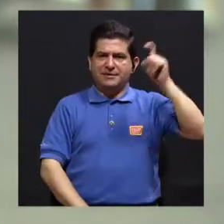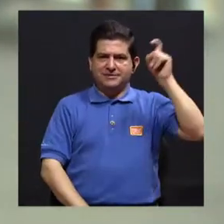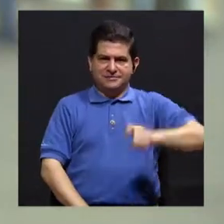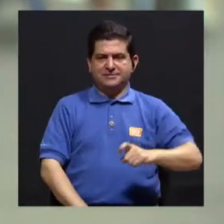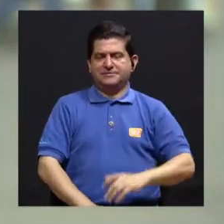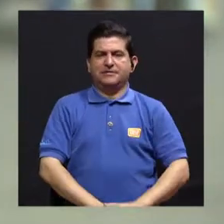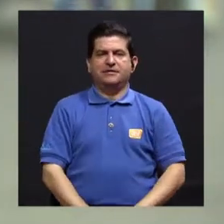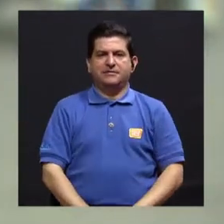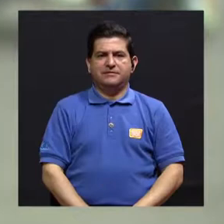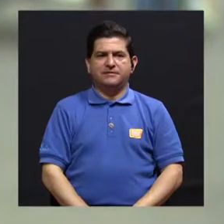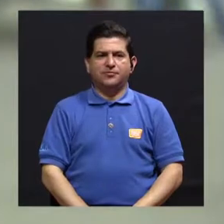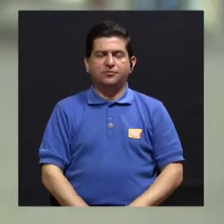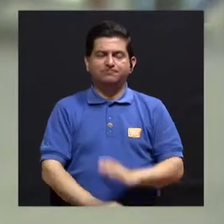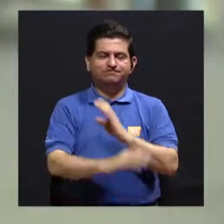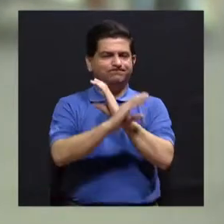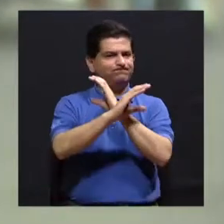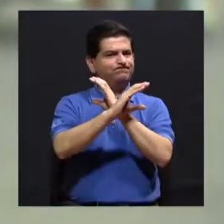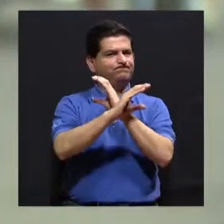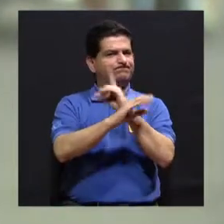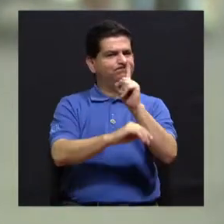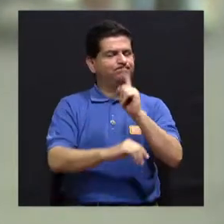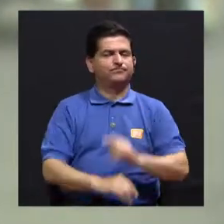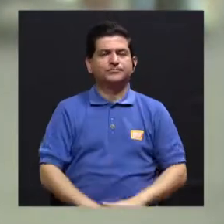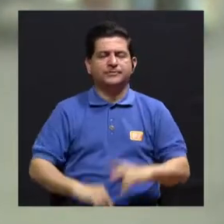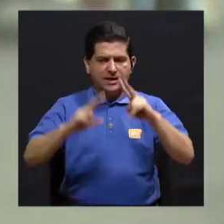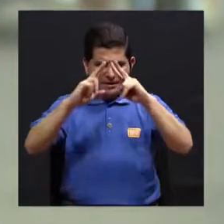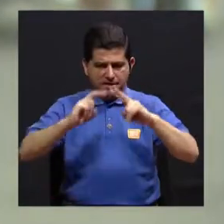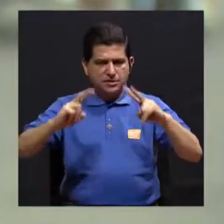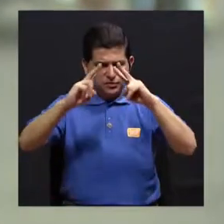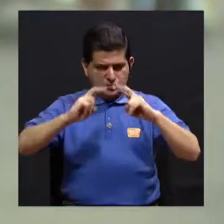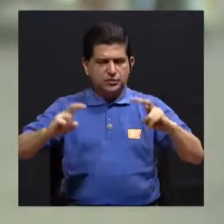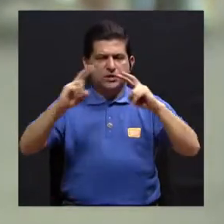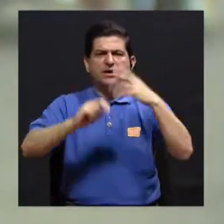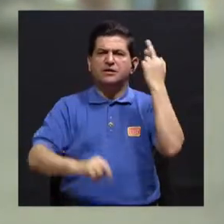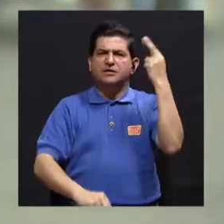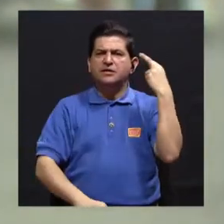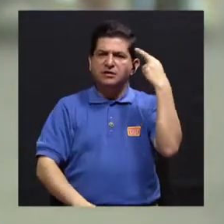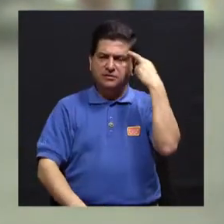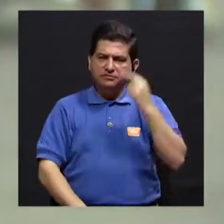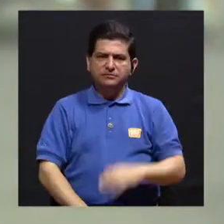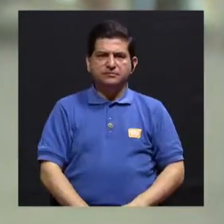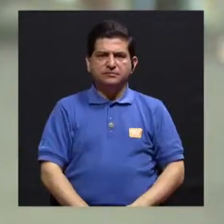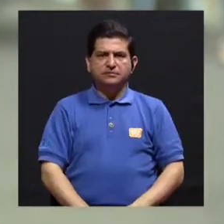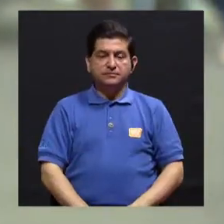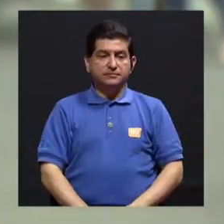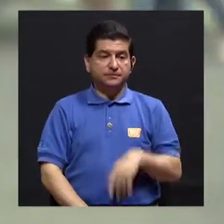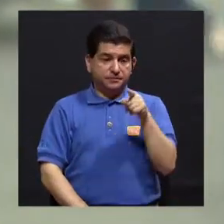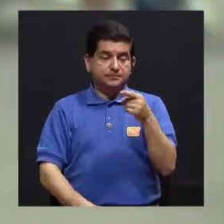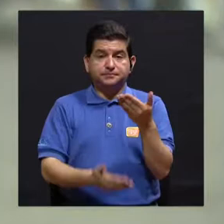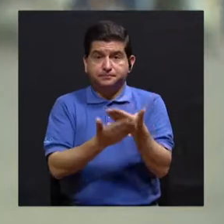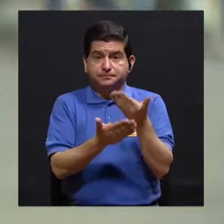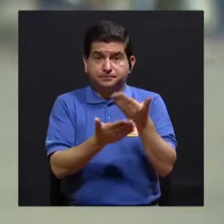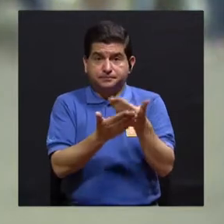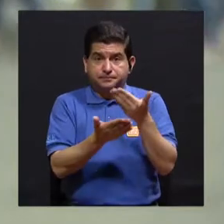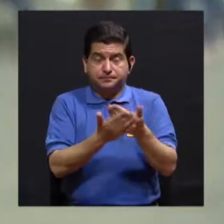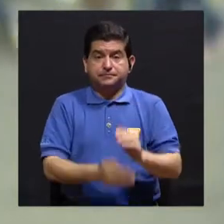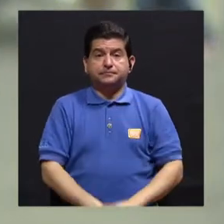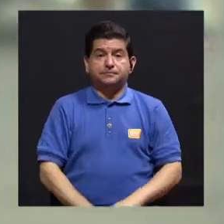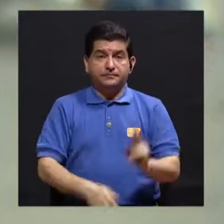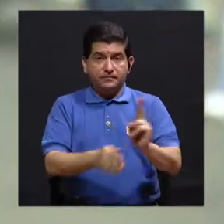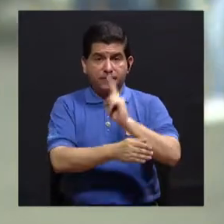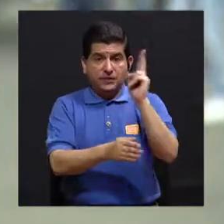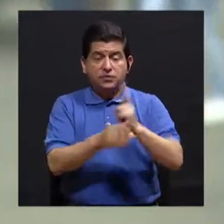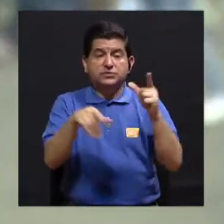tomadas con precaución, ¿verdad? Deben ser analizadas con precaución. ¿Por qué? Porque muchas de estas muestras han sido tomadas